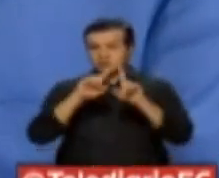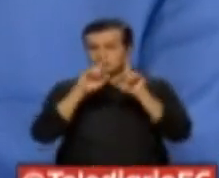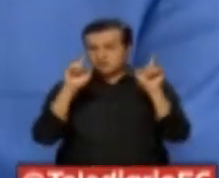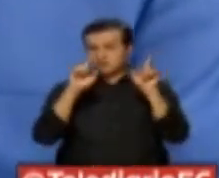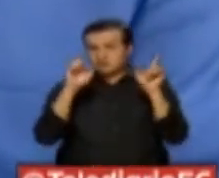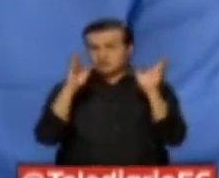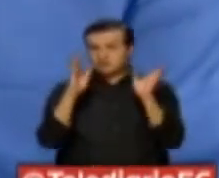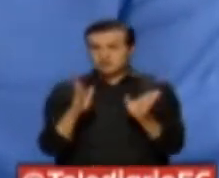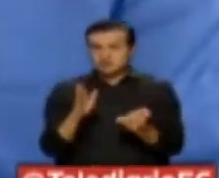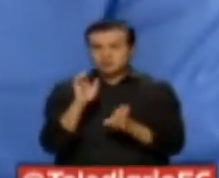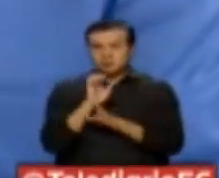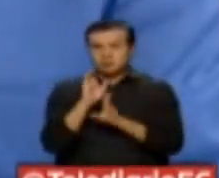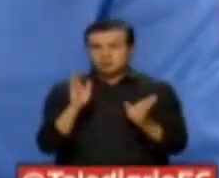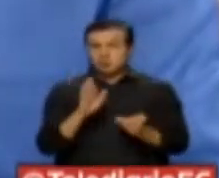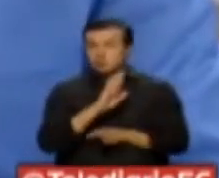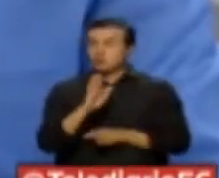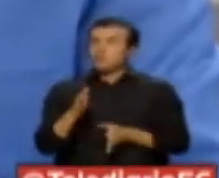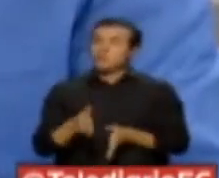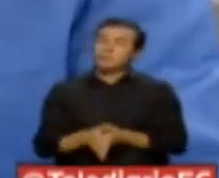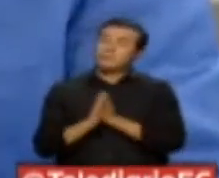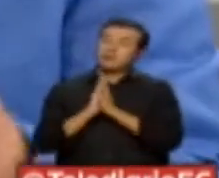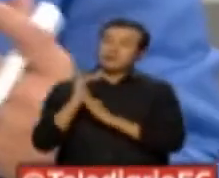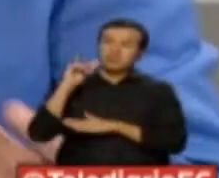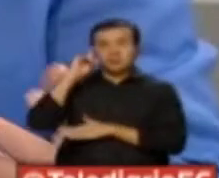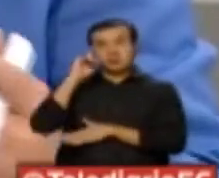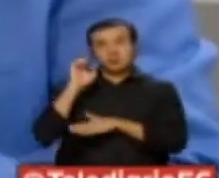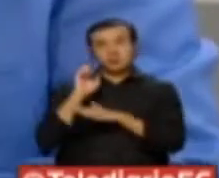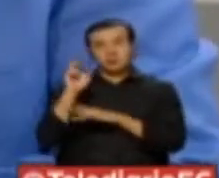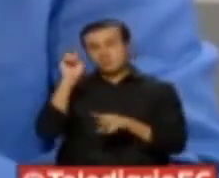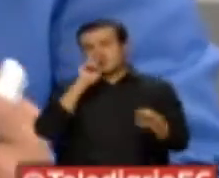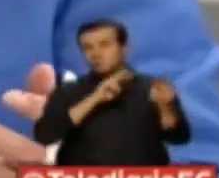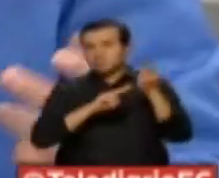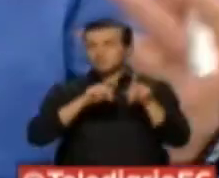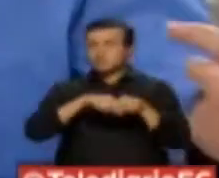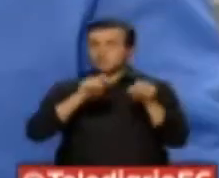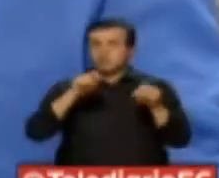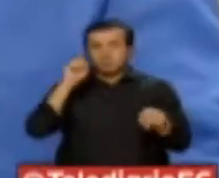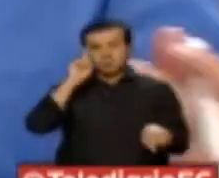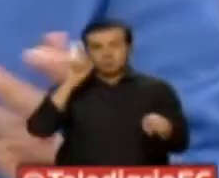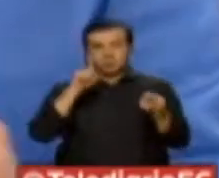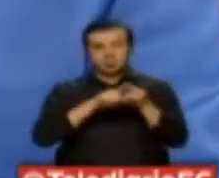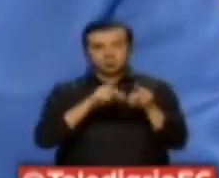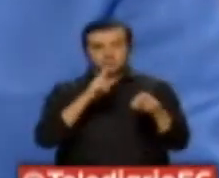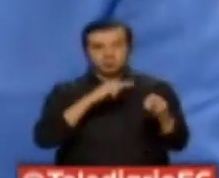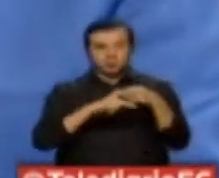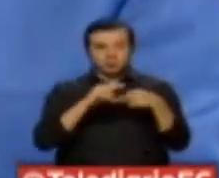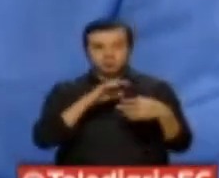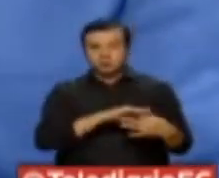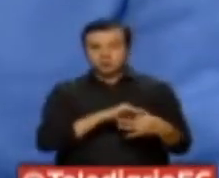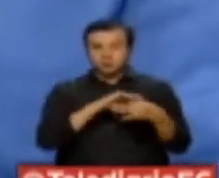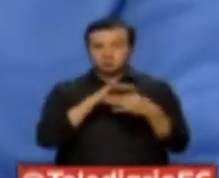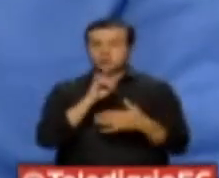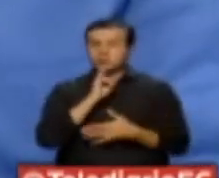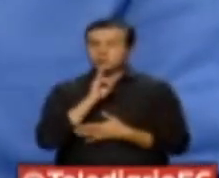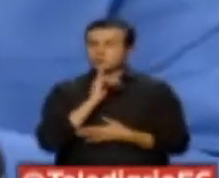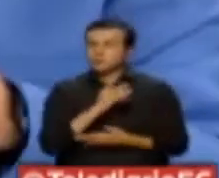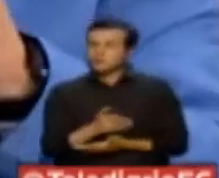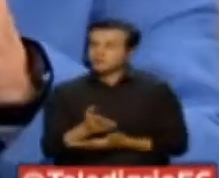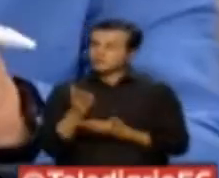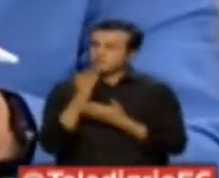aseguraron que solicitarán al gobierno nacional que analice la firma de un acuerdo comercial con estados